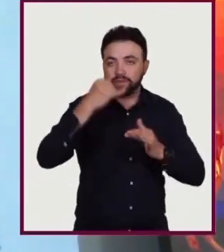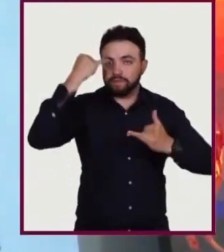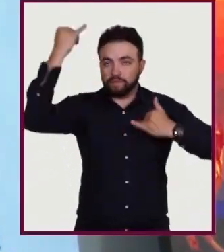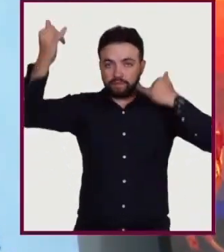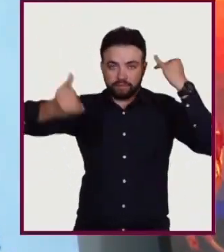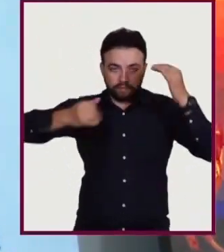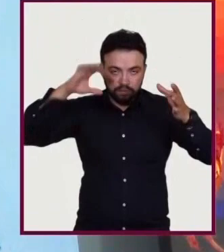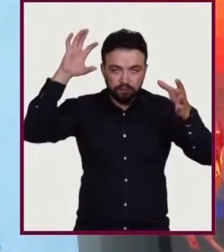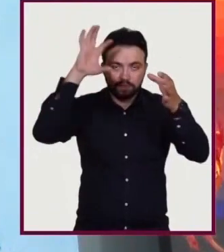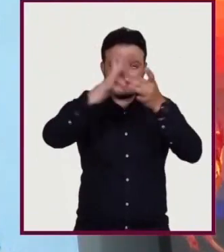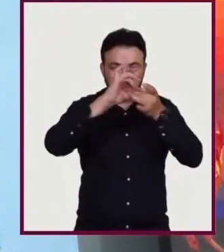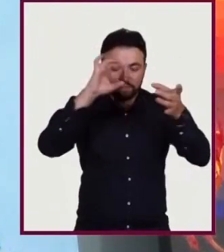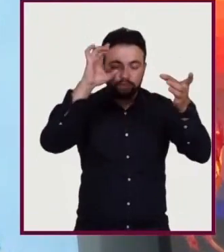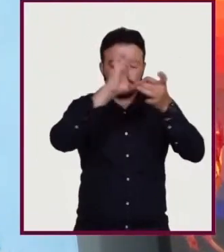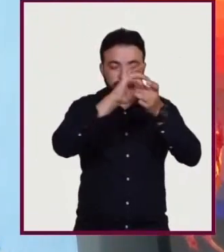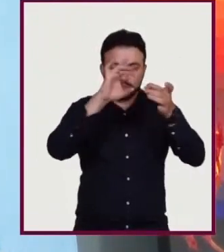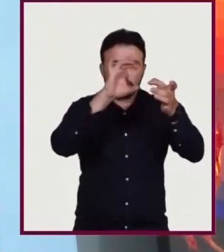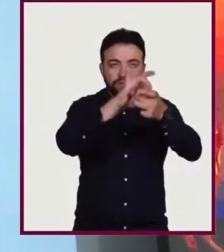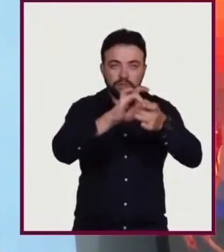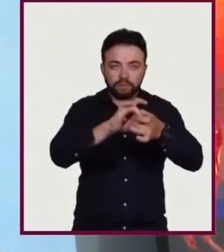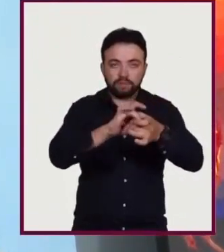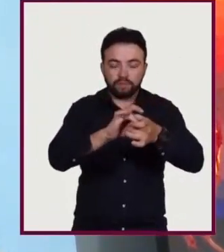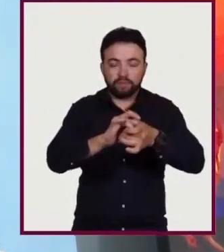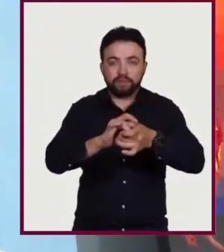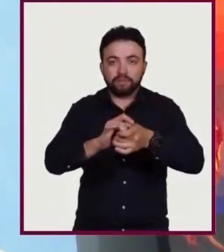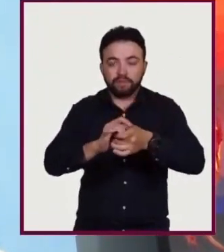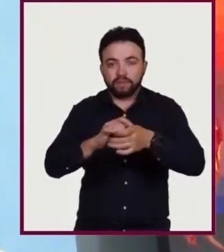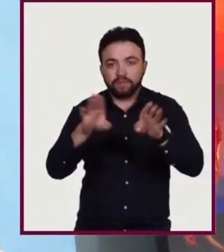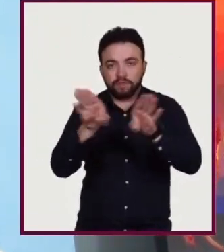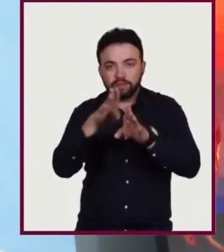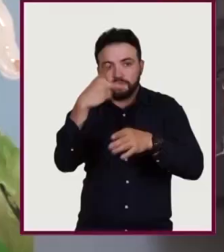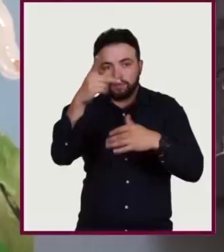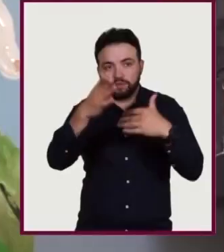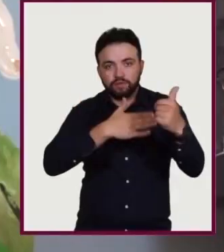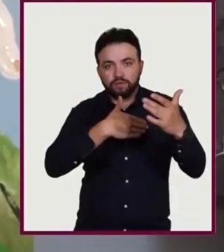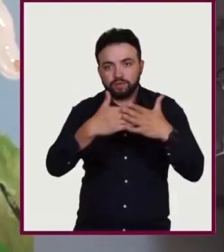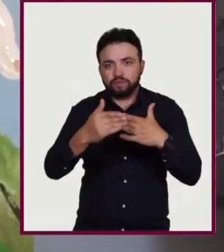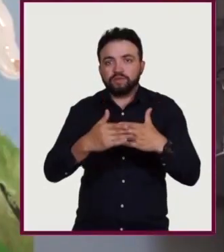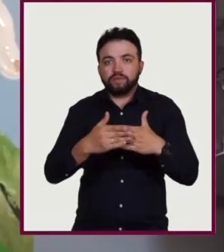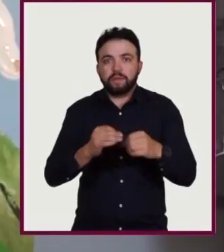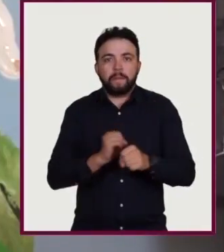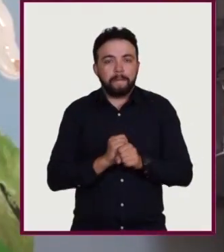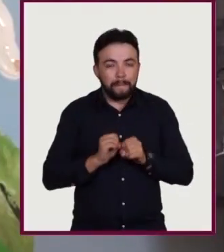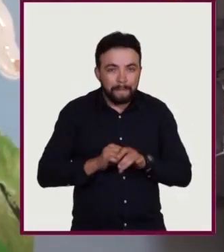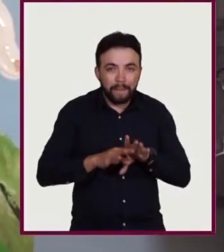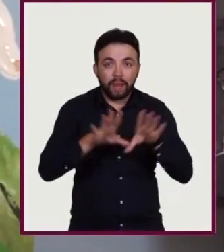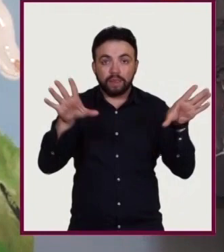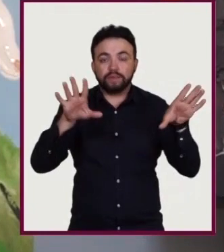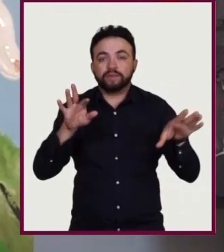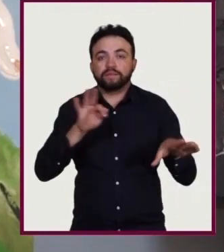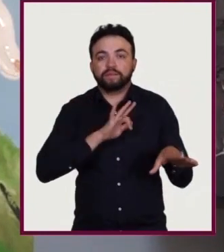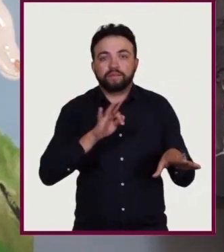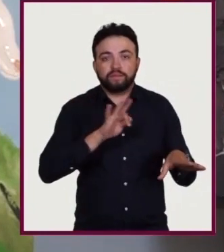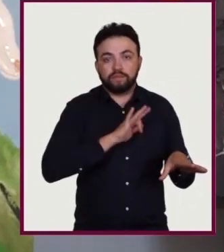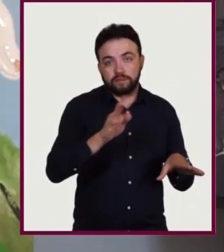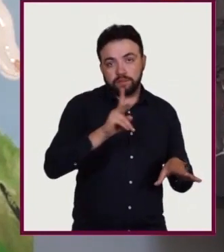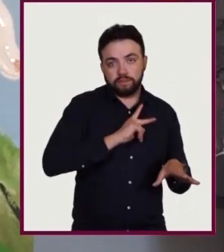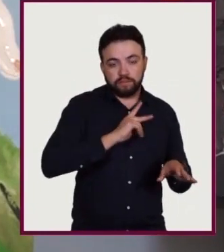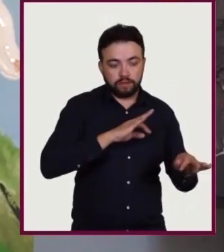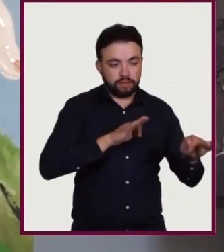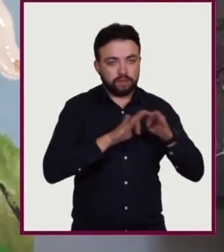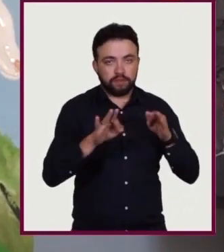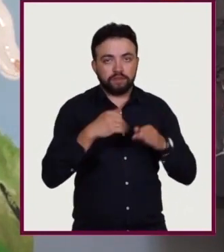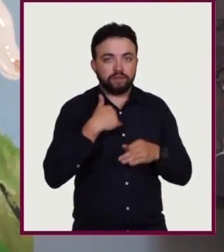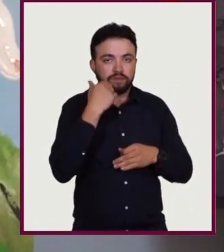capacidad de transmitirla, digamos, de manera masiva. Mi trabajo lo describo como una